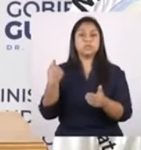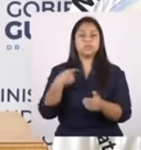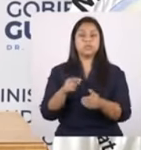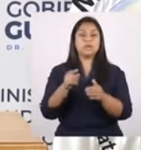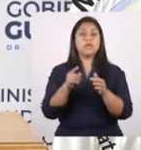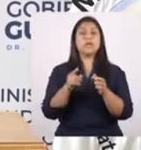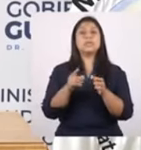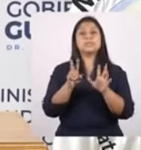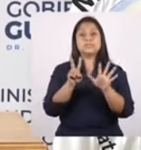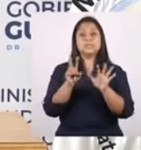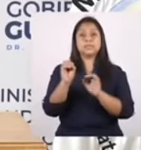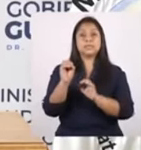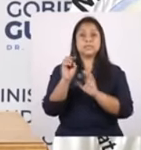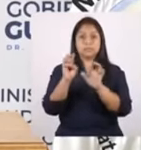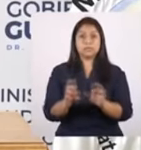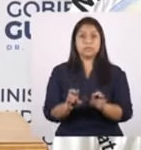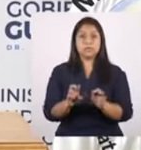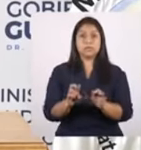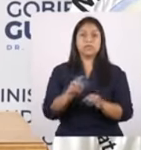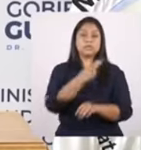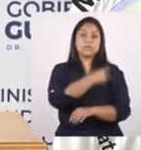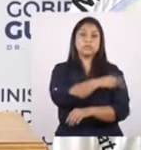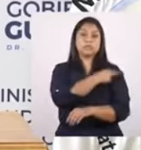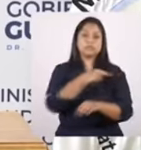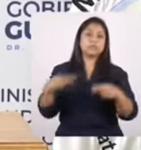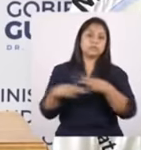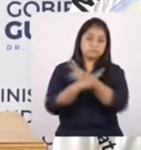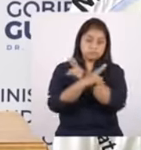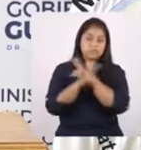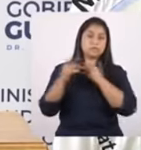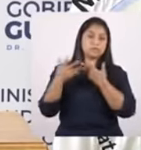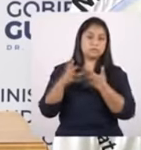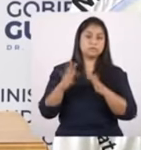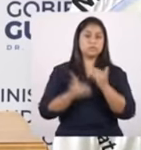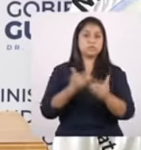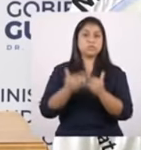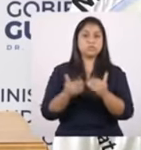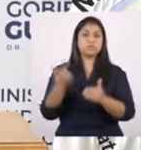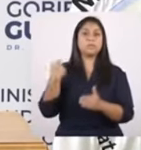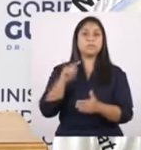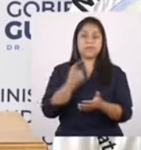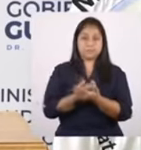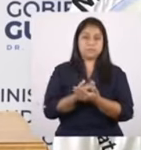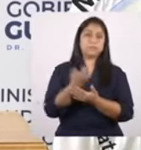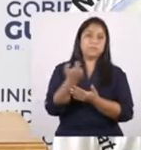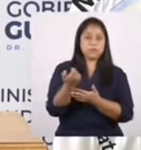70 personas del Hospital Temporal del Parque de la Industria para su respectivo pago.